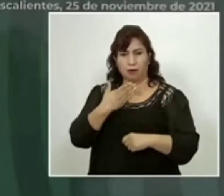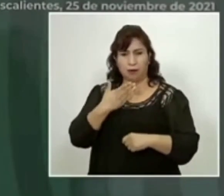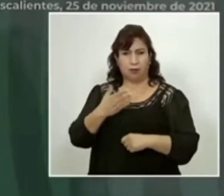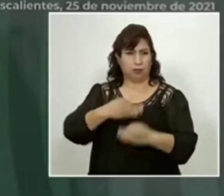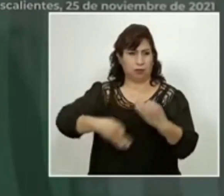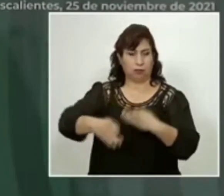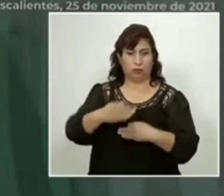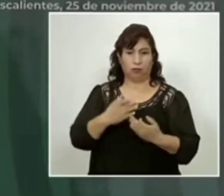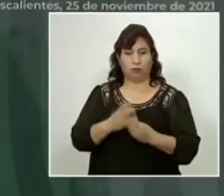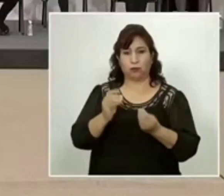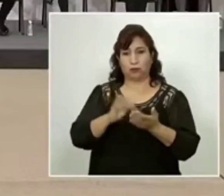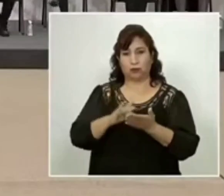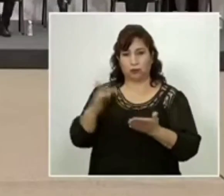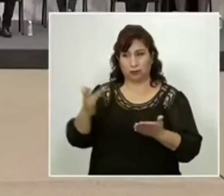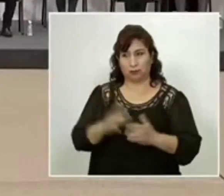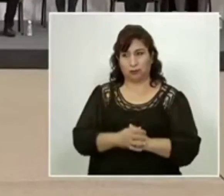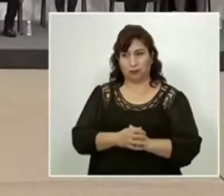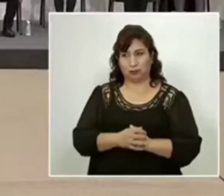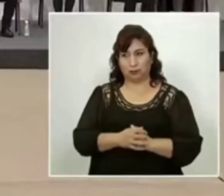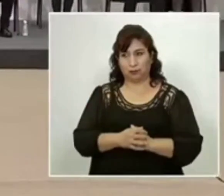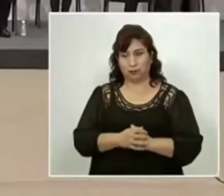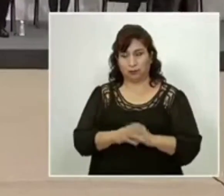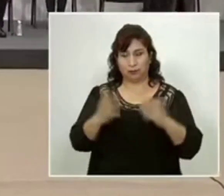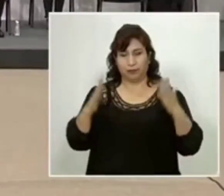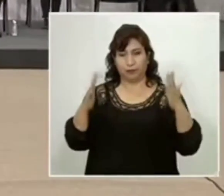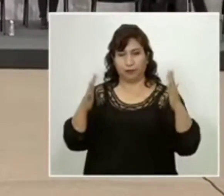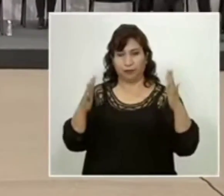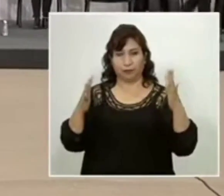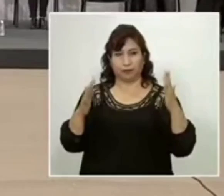pobres. Muchas gracias.